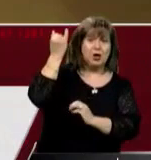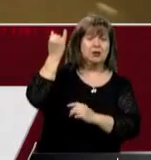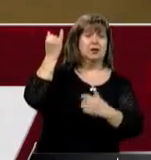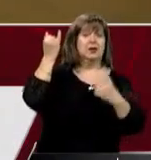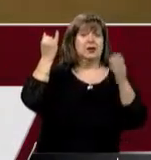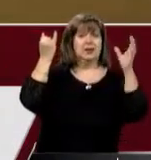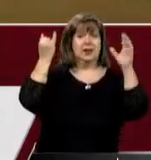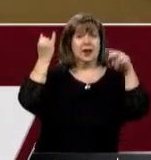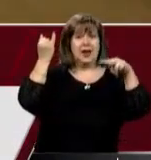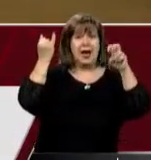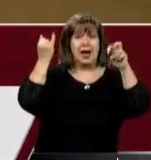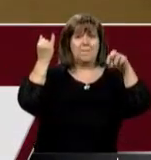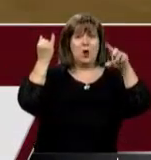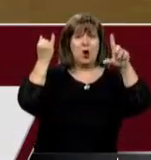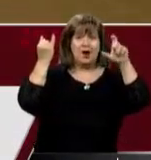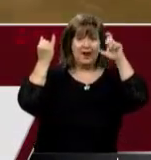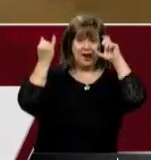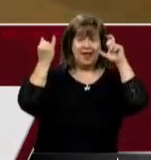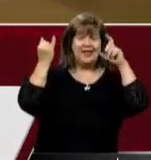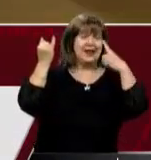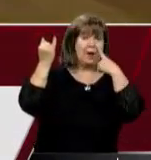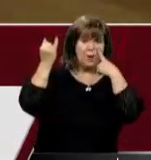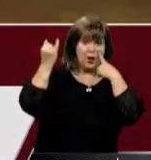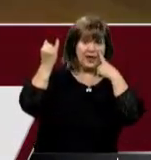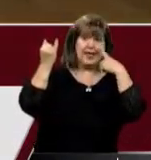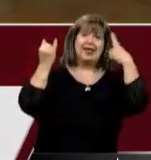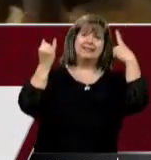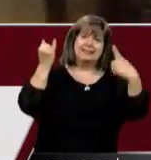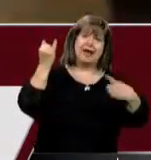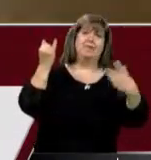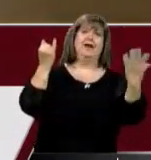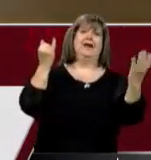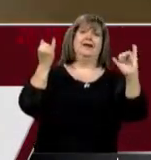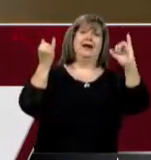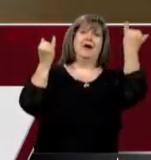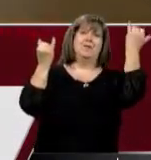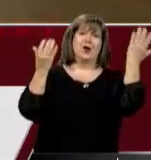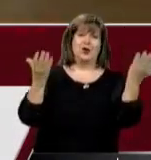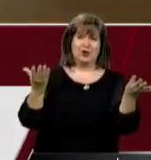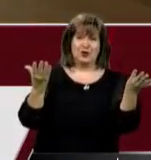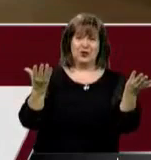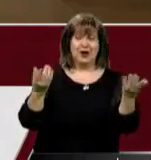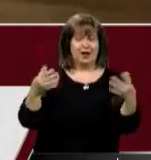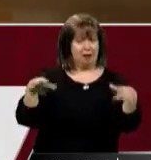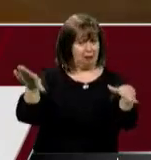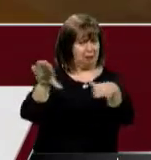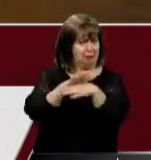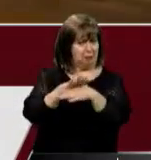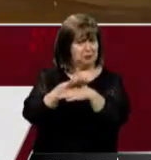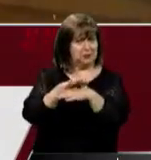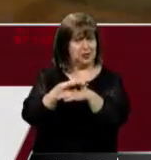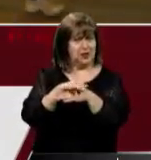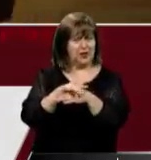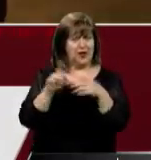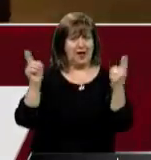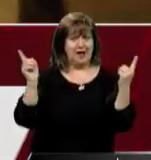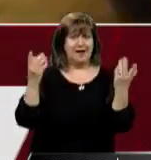¿viste? y también Nápoles. De arriba tuvimos una manito, Noemí, de arriba tuvimos una manito.